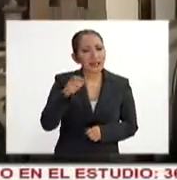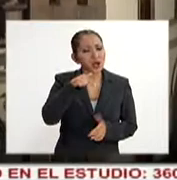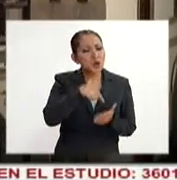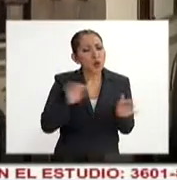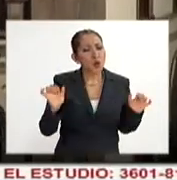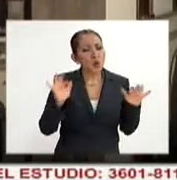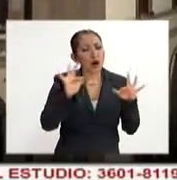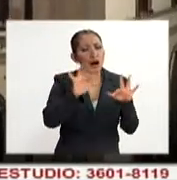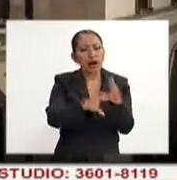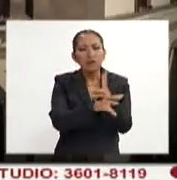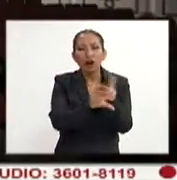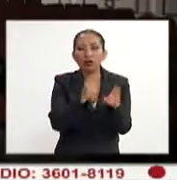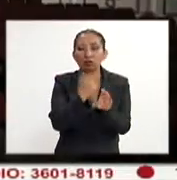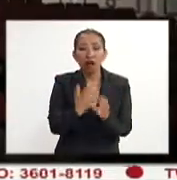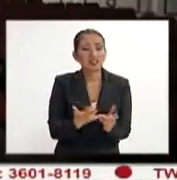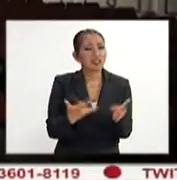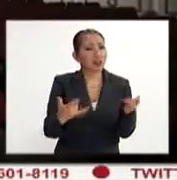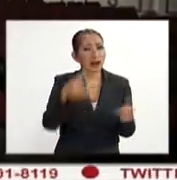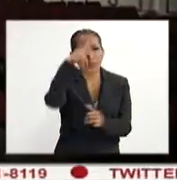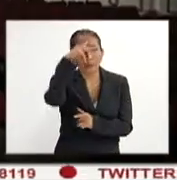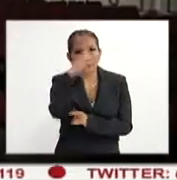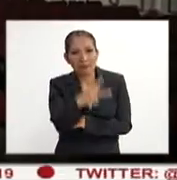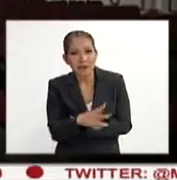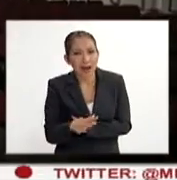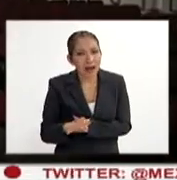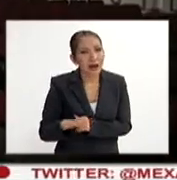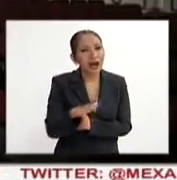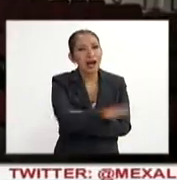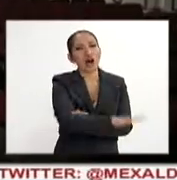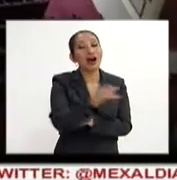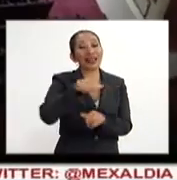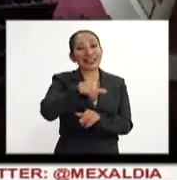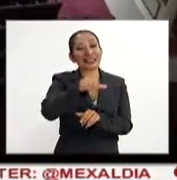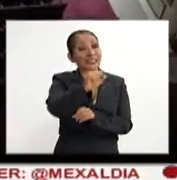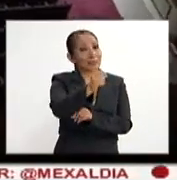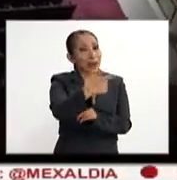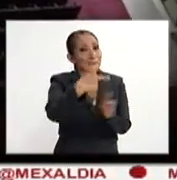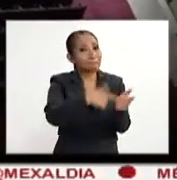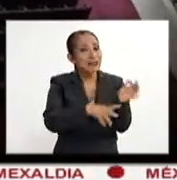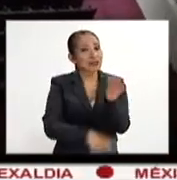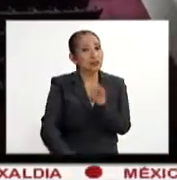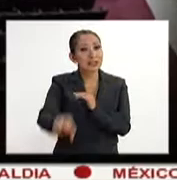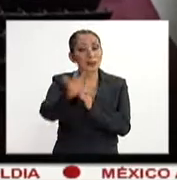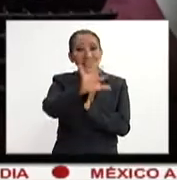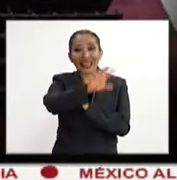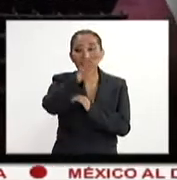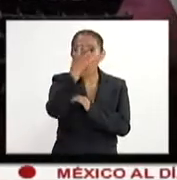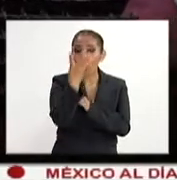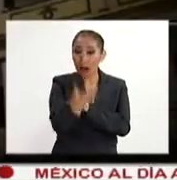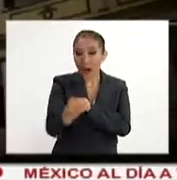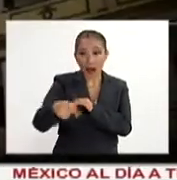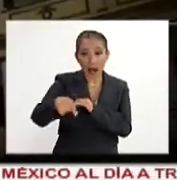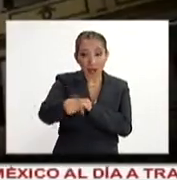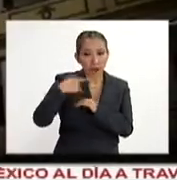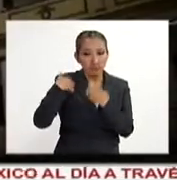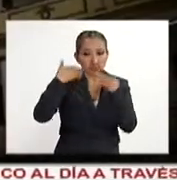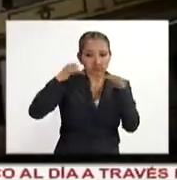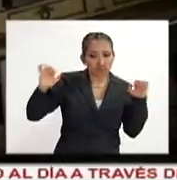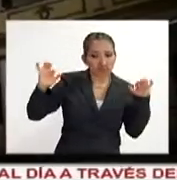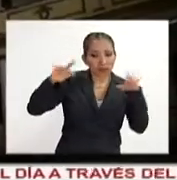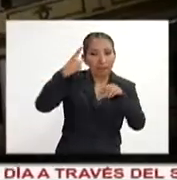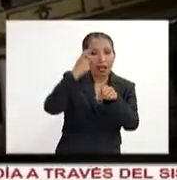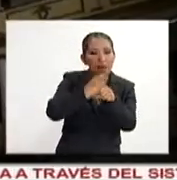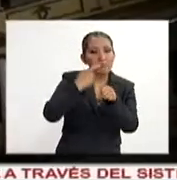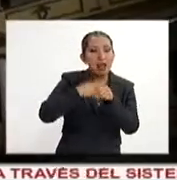escenario de momentos que han marcado la historia de nuestro país. El 16 de septiembre de 1854 fue testigo de la